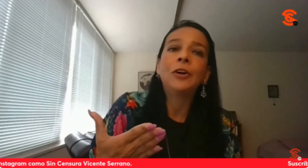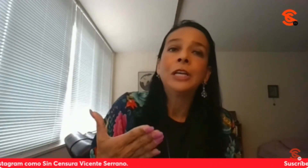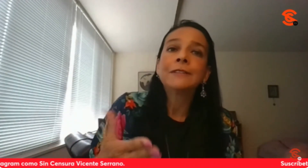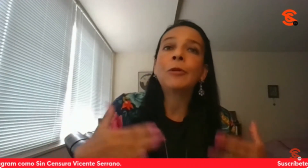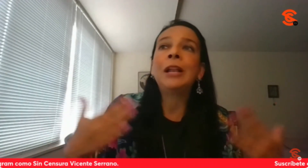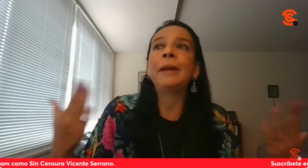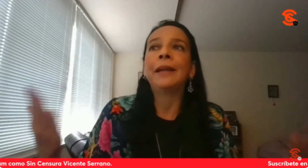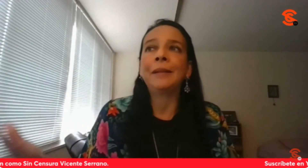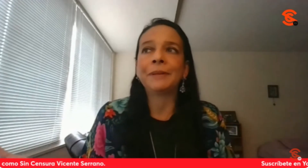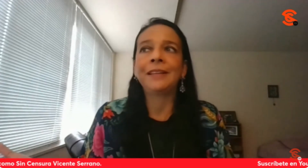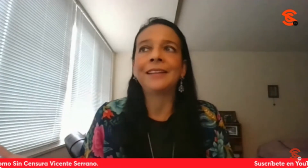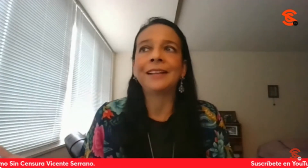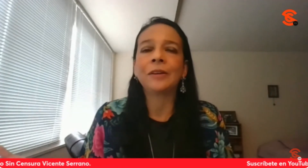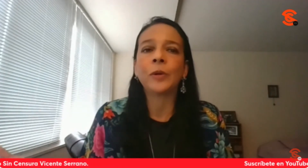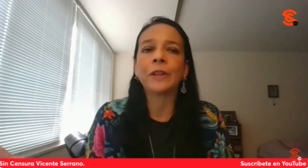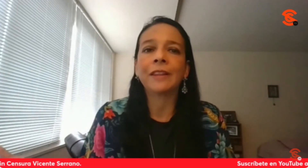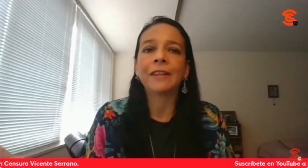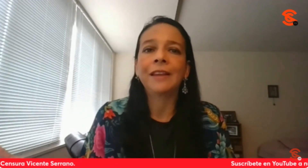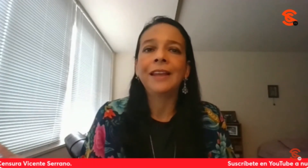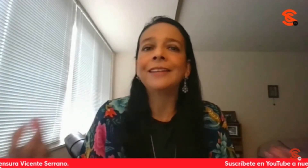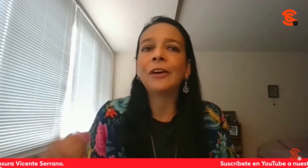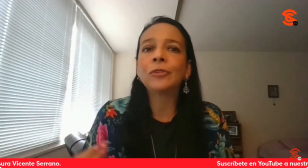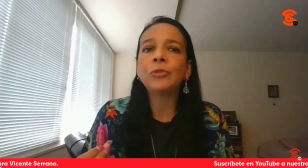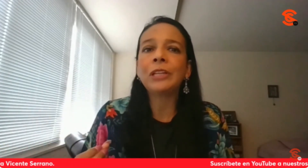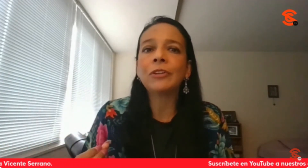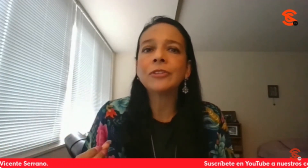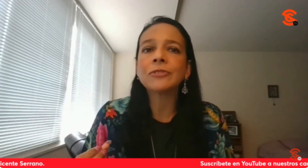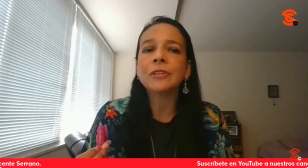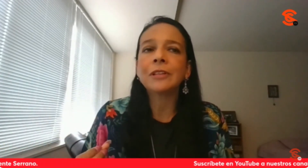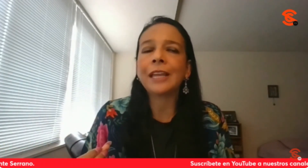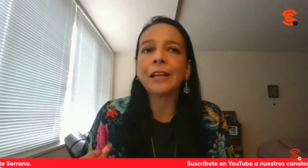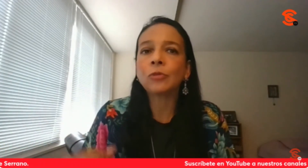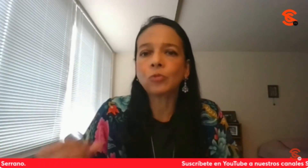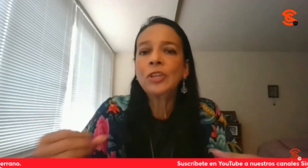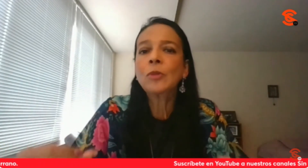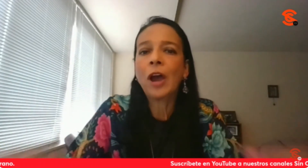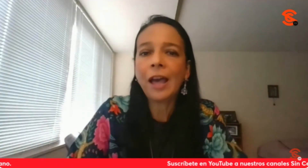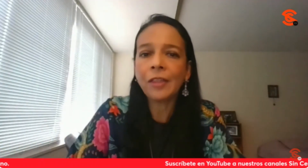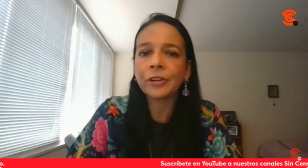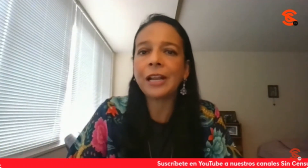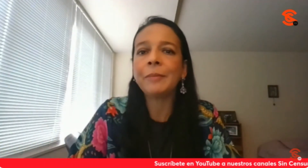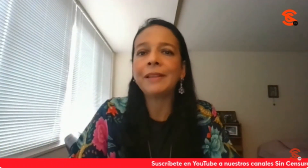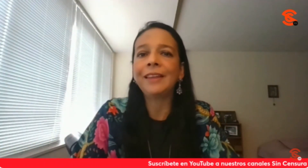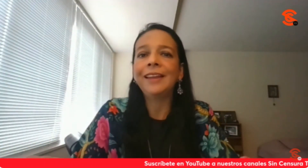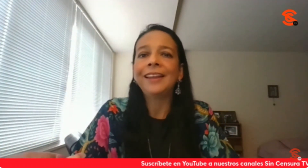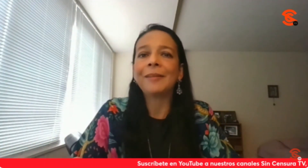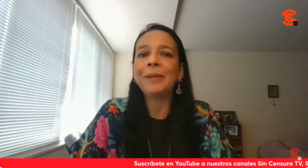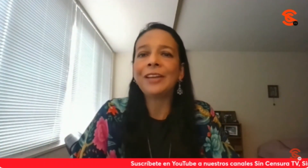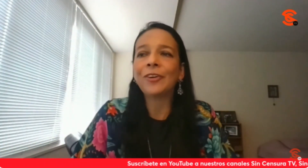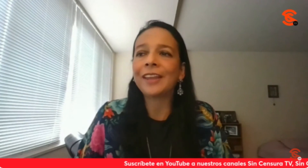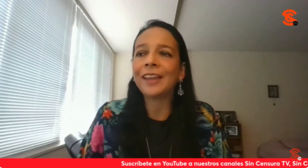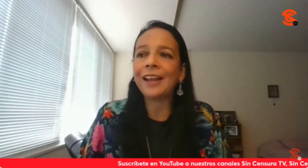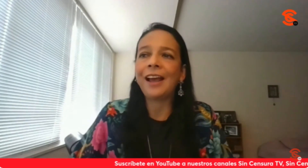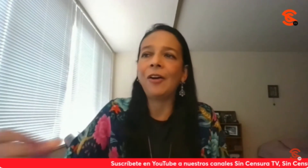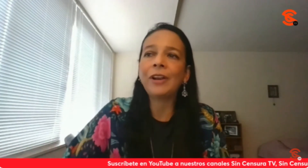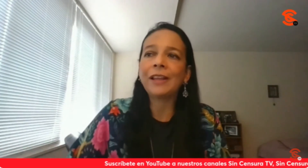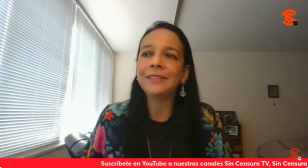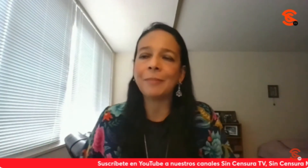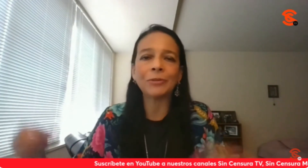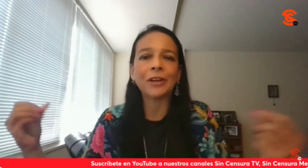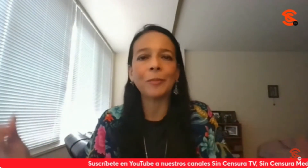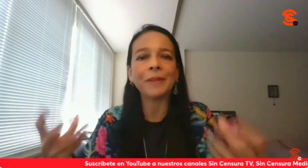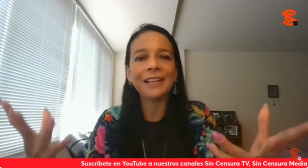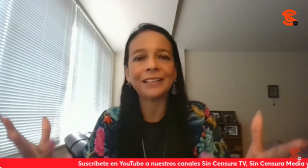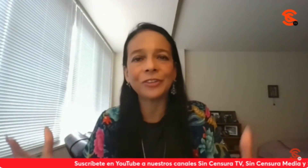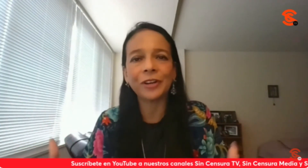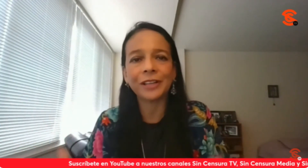empleo se vuelve el presidente de la seguridad. Y Estados Unidos, que era su sueño mojado realmente, que México dijera, ahora sí